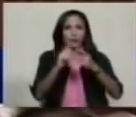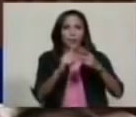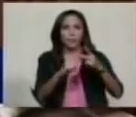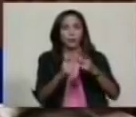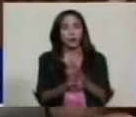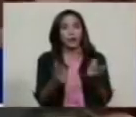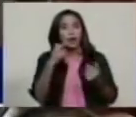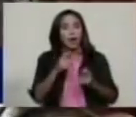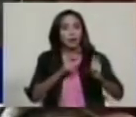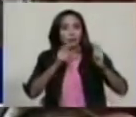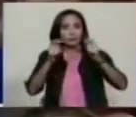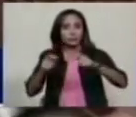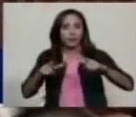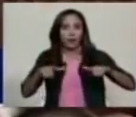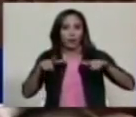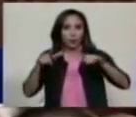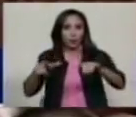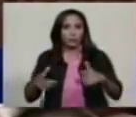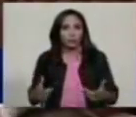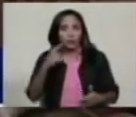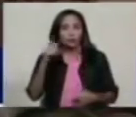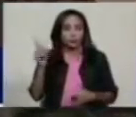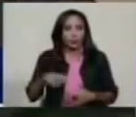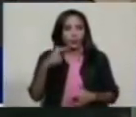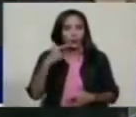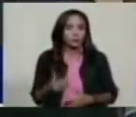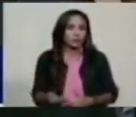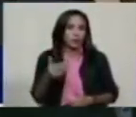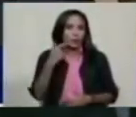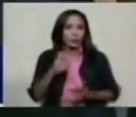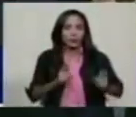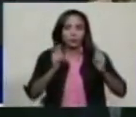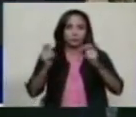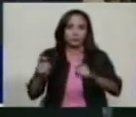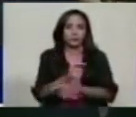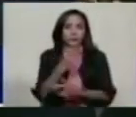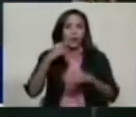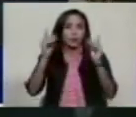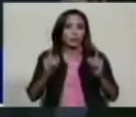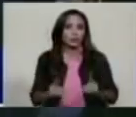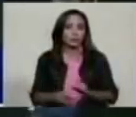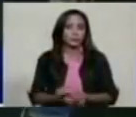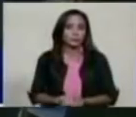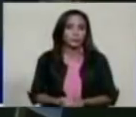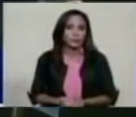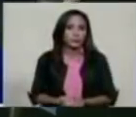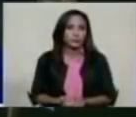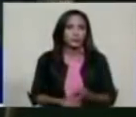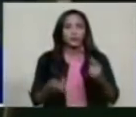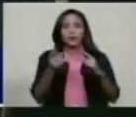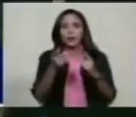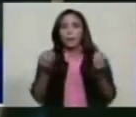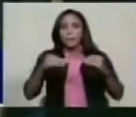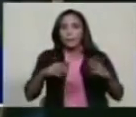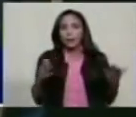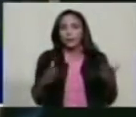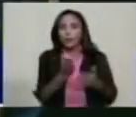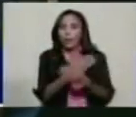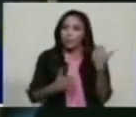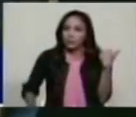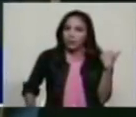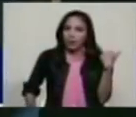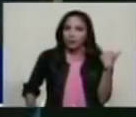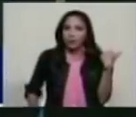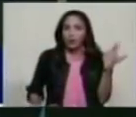gran reconocimiento fundamentalmente a usted, que ha tenido esa sabia decisión. Por lo tanto, señor presidente, nosotros en